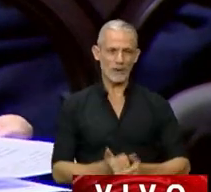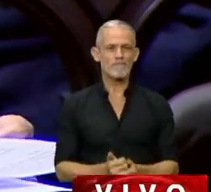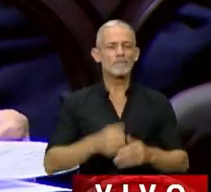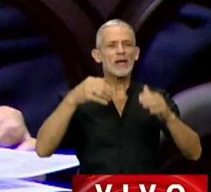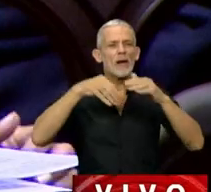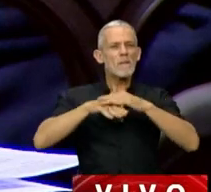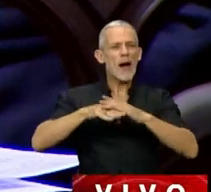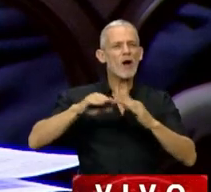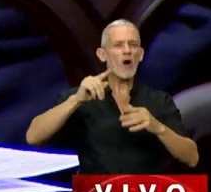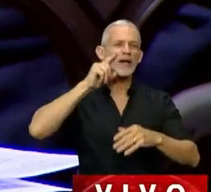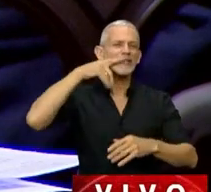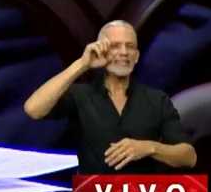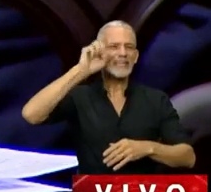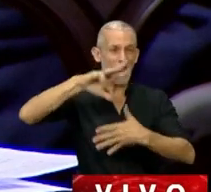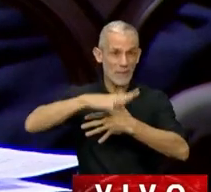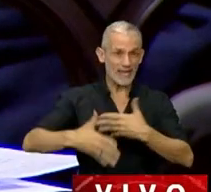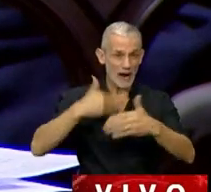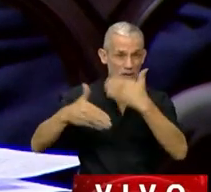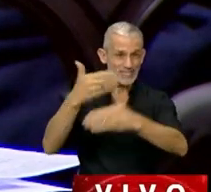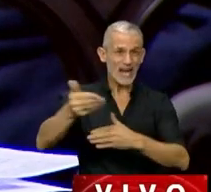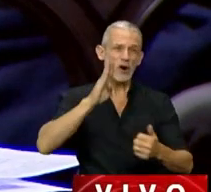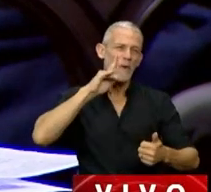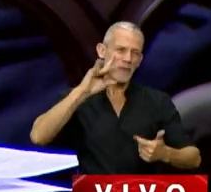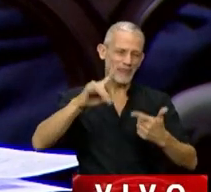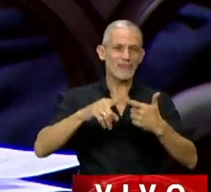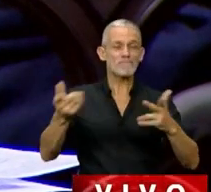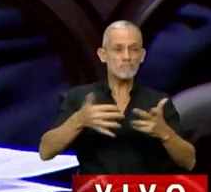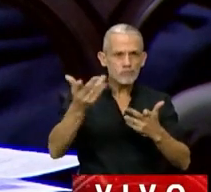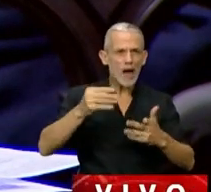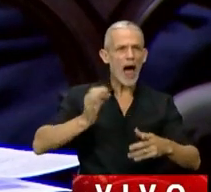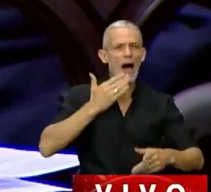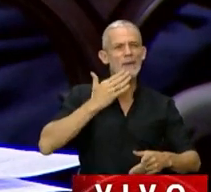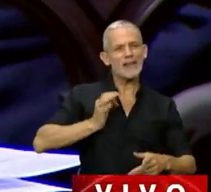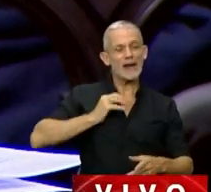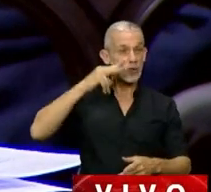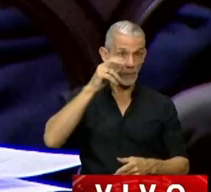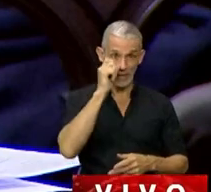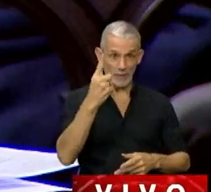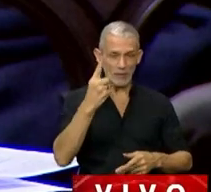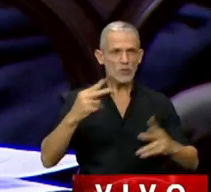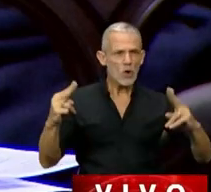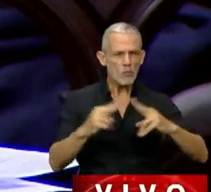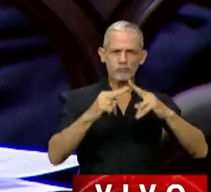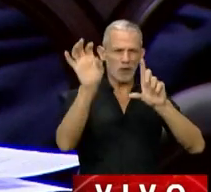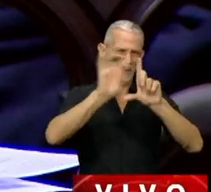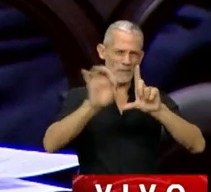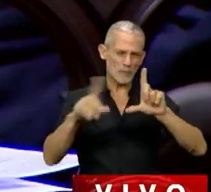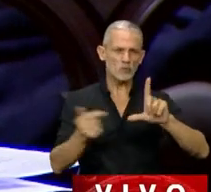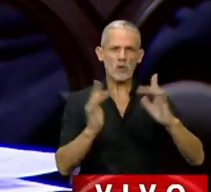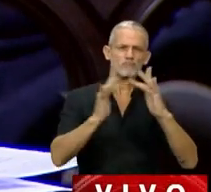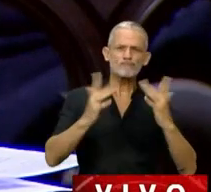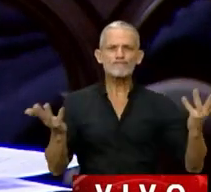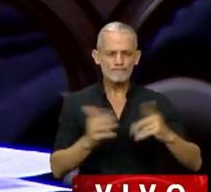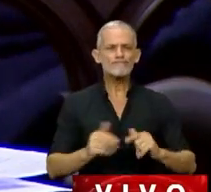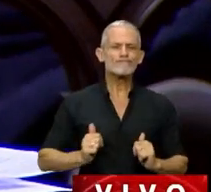del Banco Interamericano de Desarrollo, en abril de 2021 concretó una cumbre virtual donde se